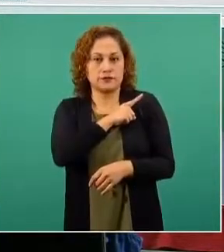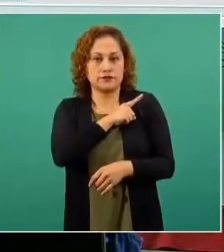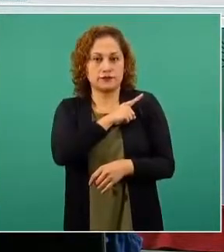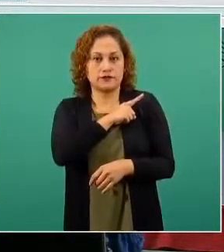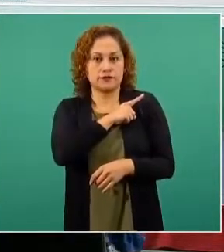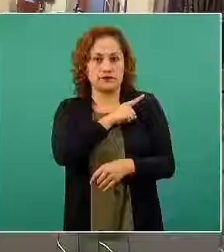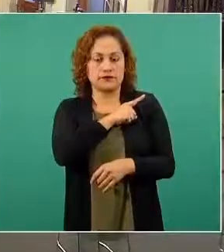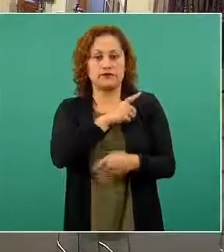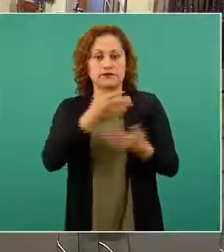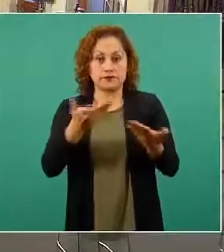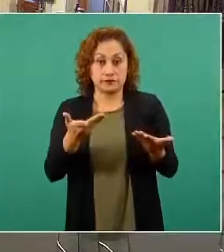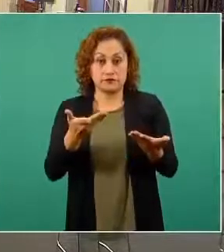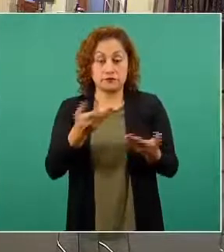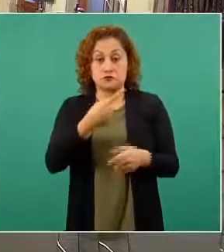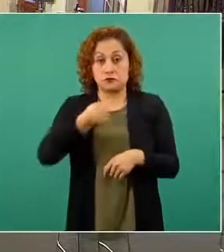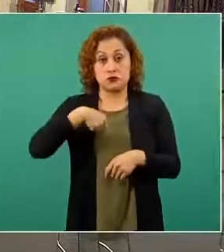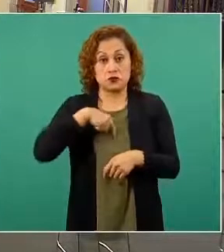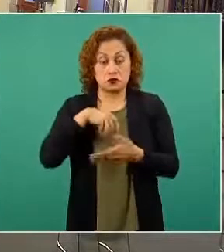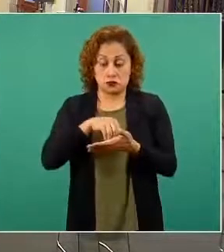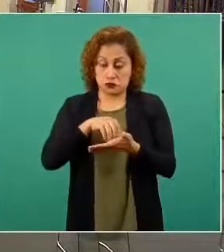continuamos registrando